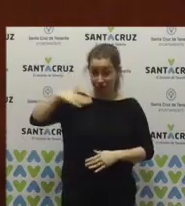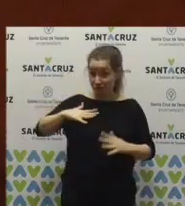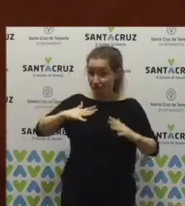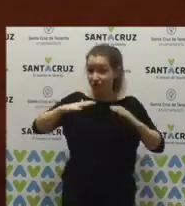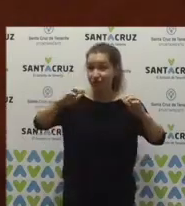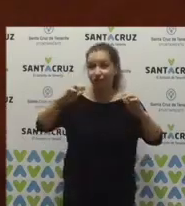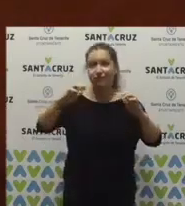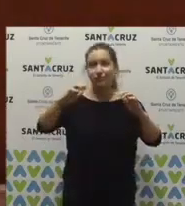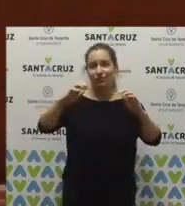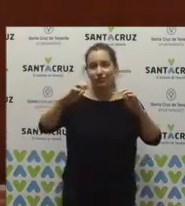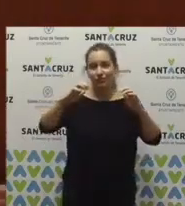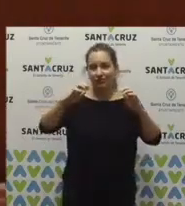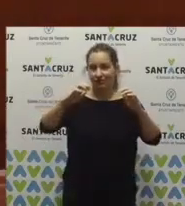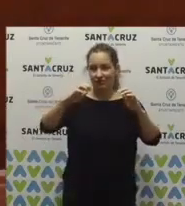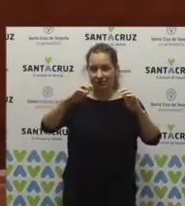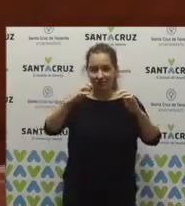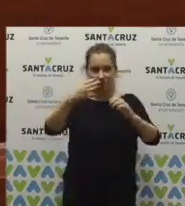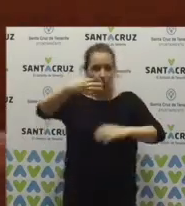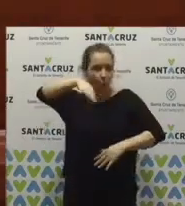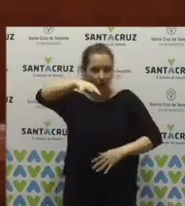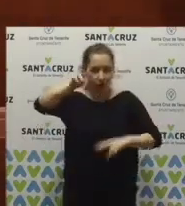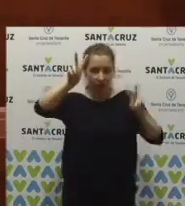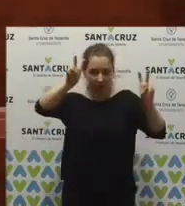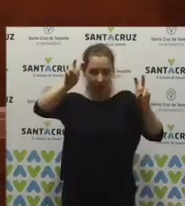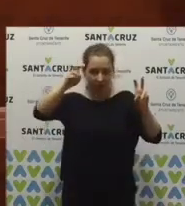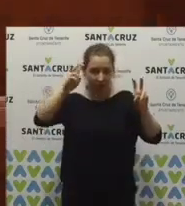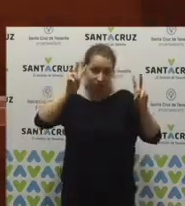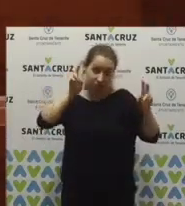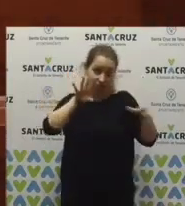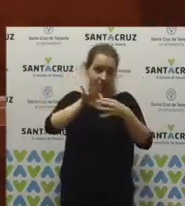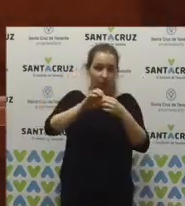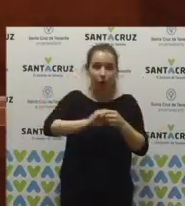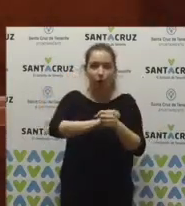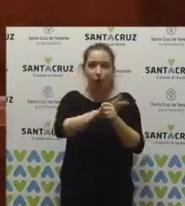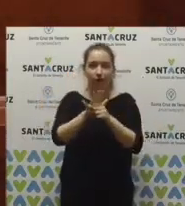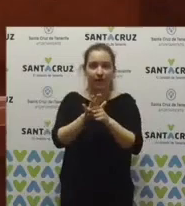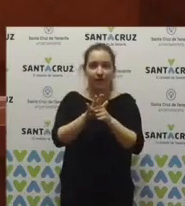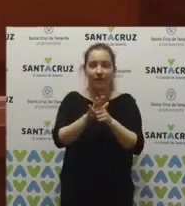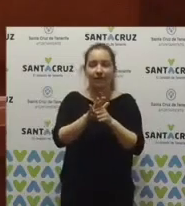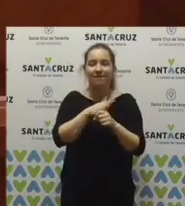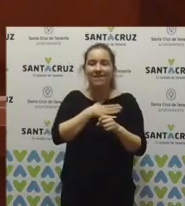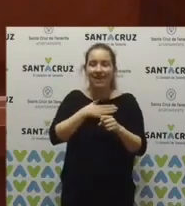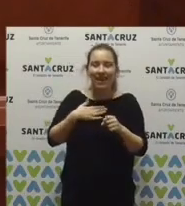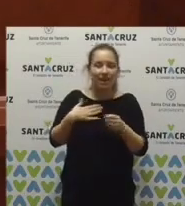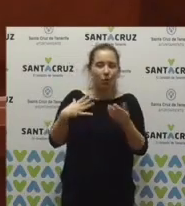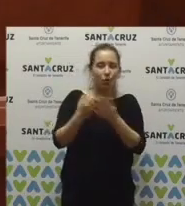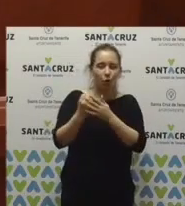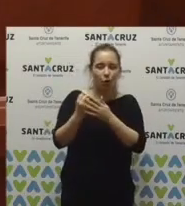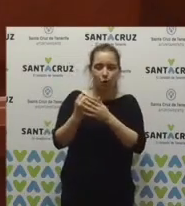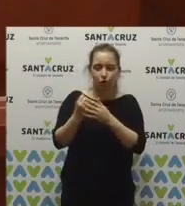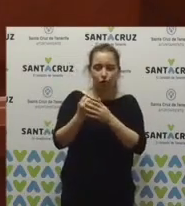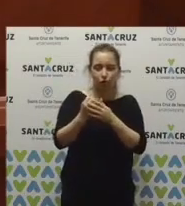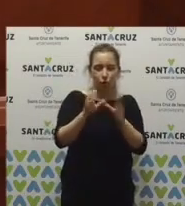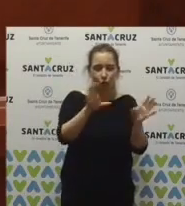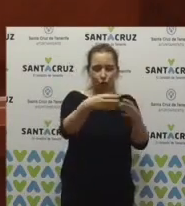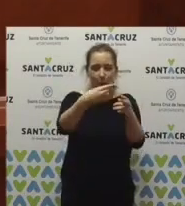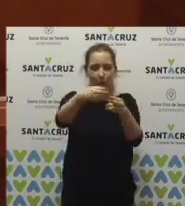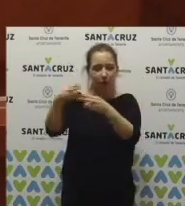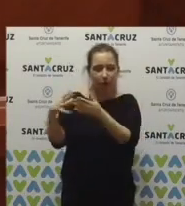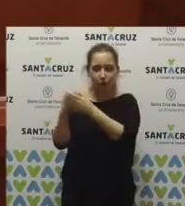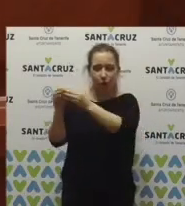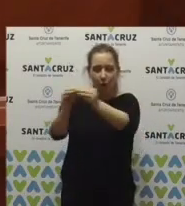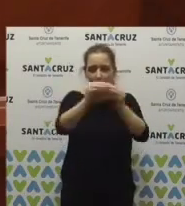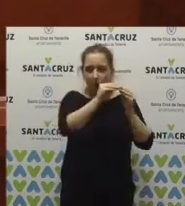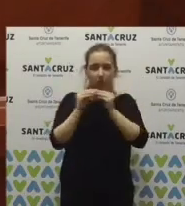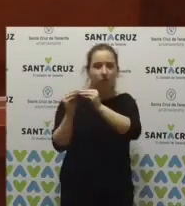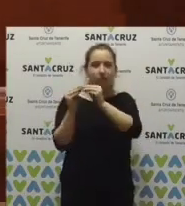celebrará en mayo trabajamos en un documento conjunto aglutinar el consenso de todos y al parecer todas las fuerzas políticas para sacar